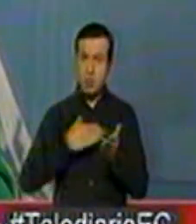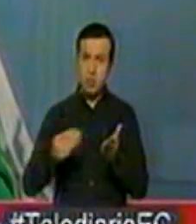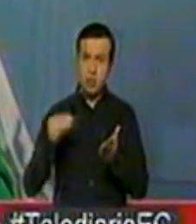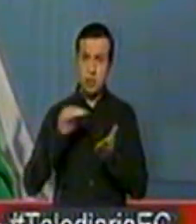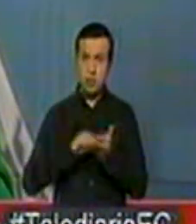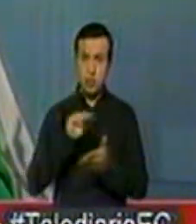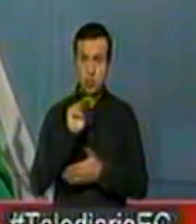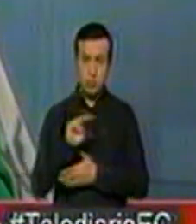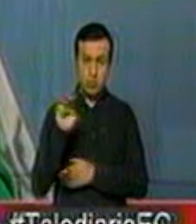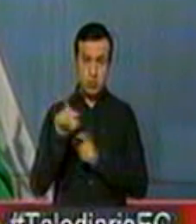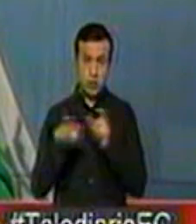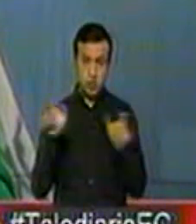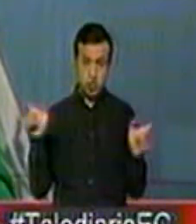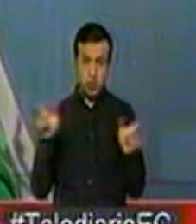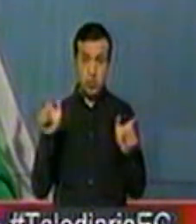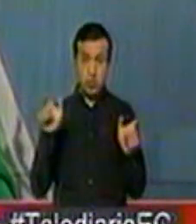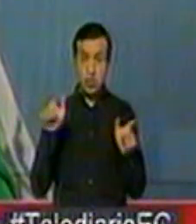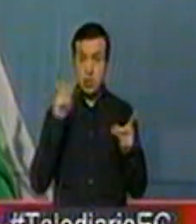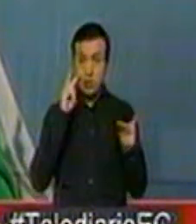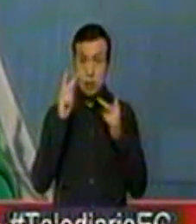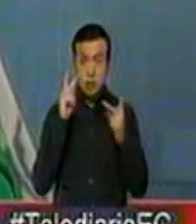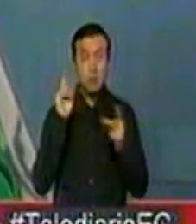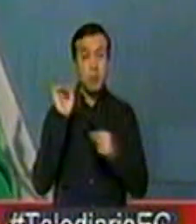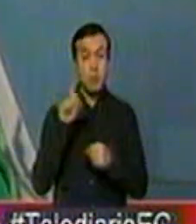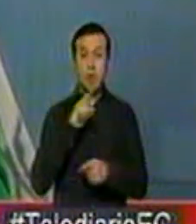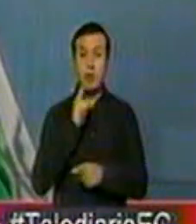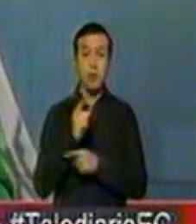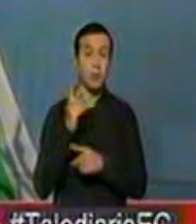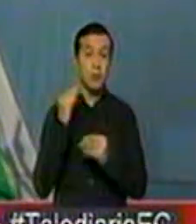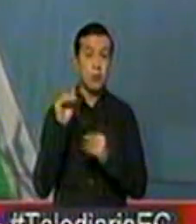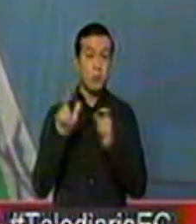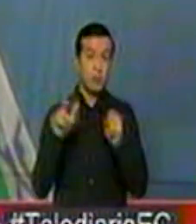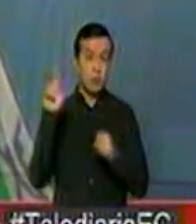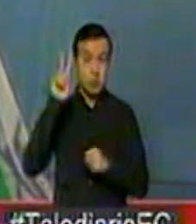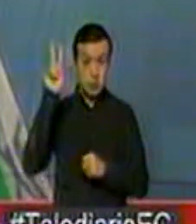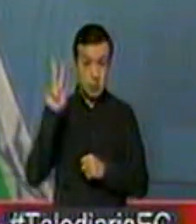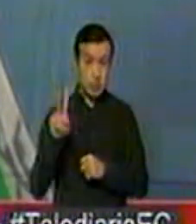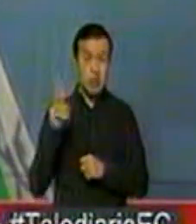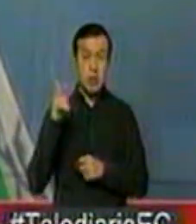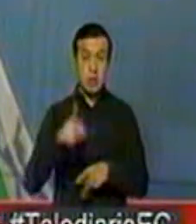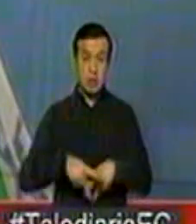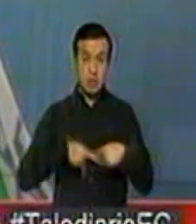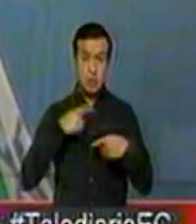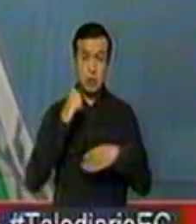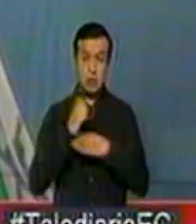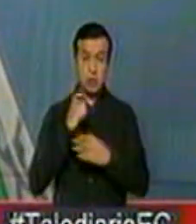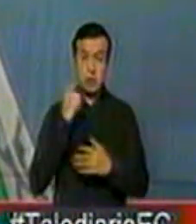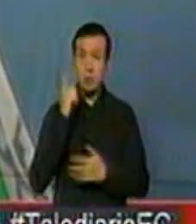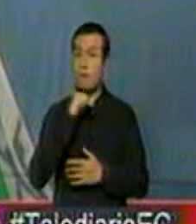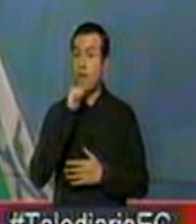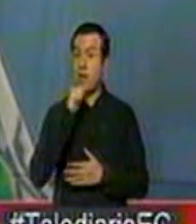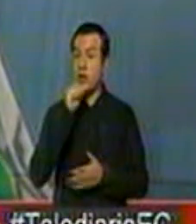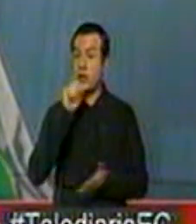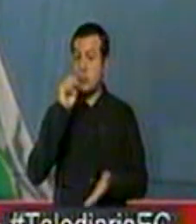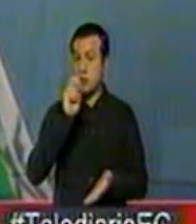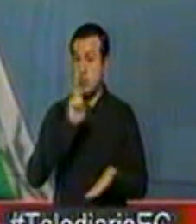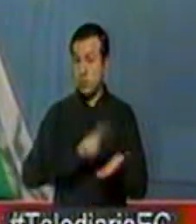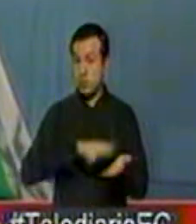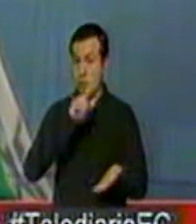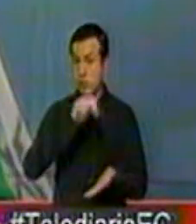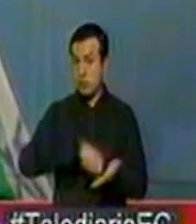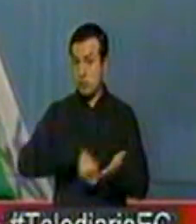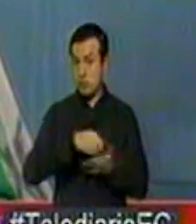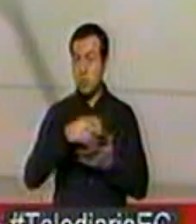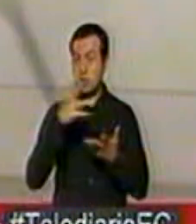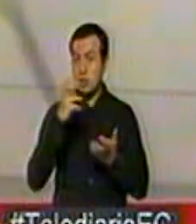para que nuestros amigos y amigas que nos están siguiendo, la gran cantidad de ciudadanos venezolanos que ya residen en el país y que no están regularizados y piensan